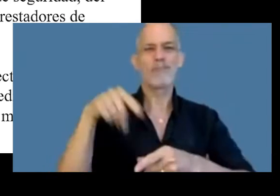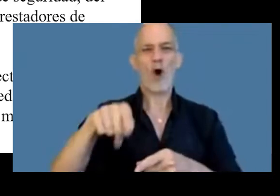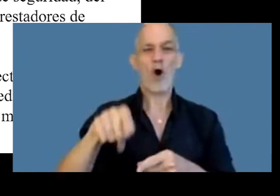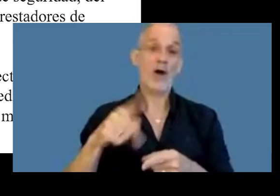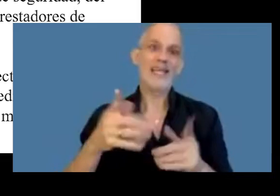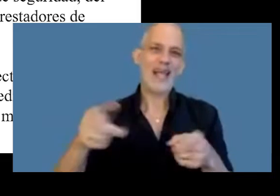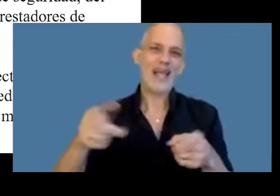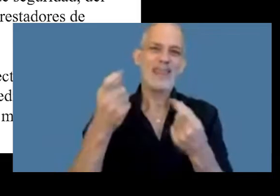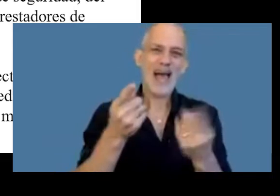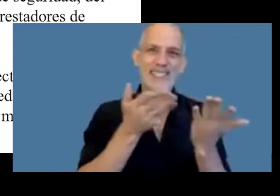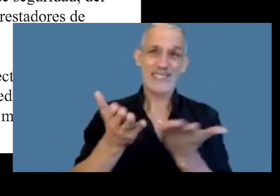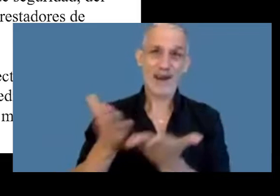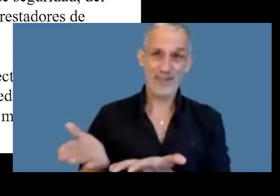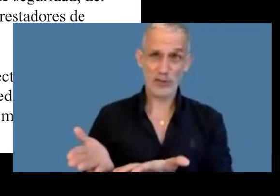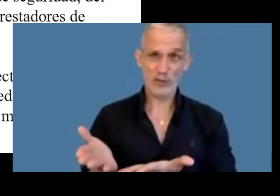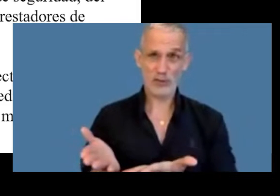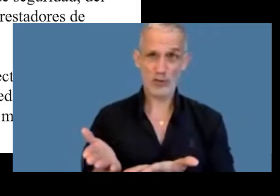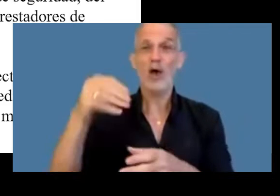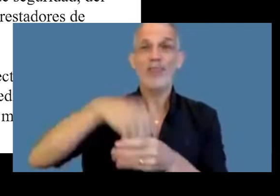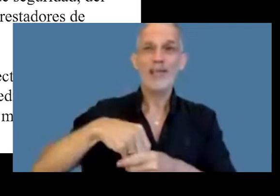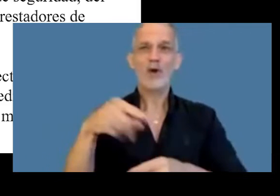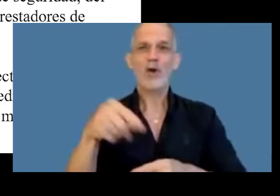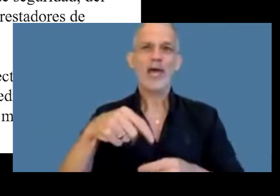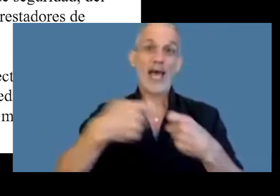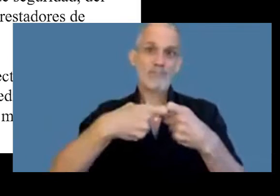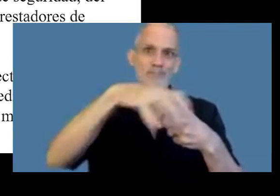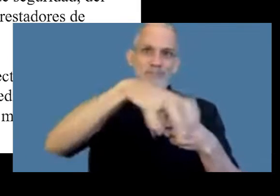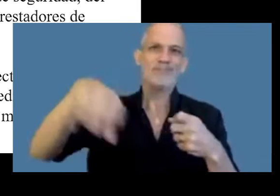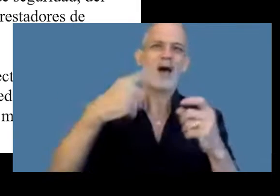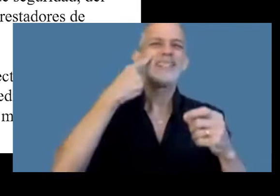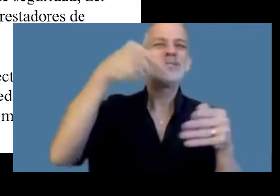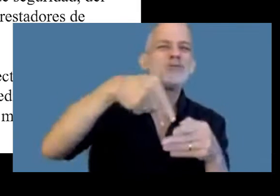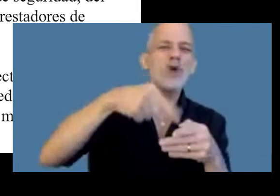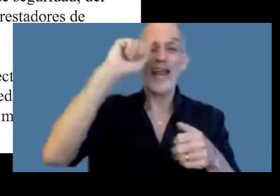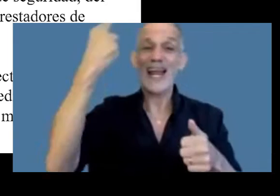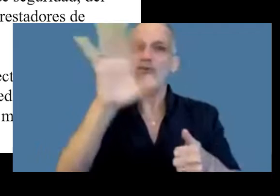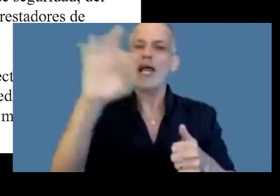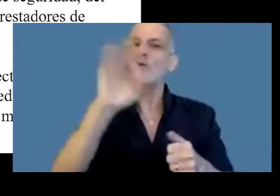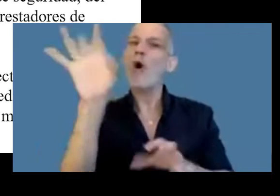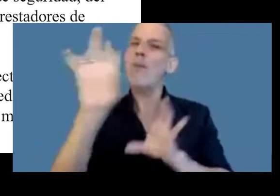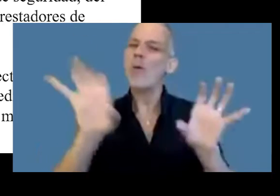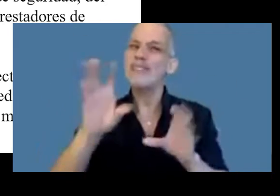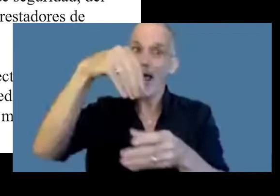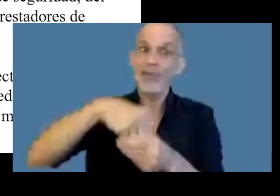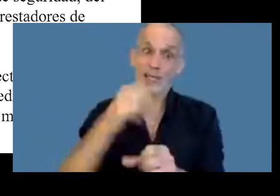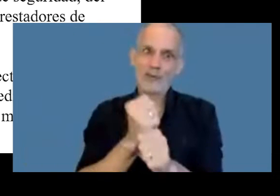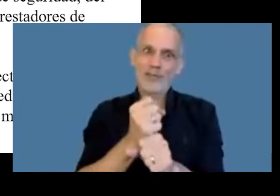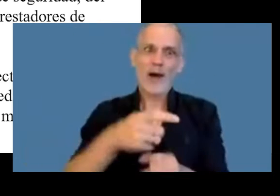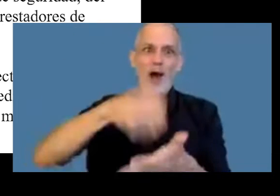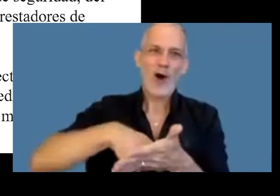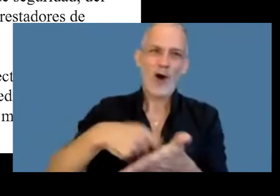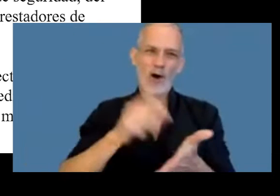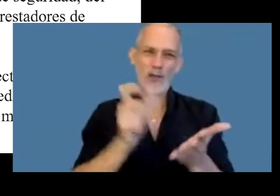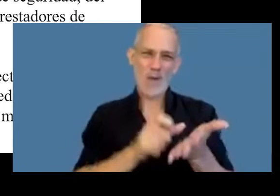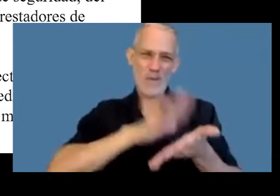de servicios dentro de organismos públicos nacionales o provinciales y pueden revertir